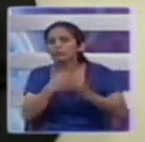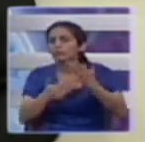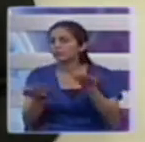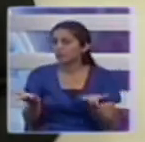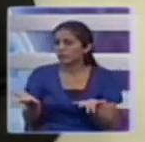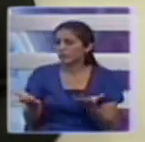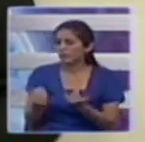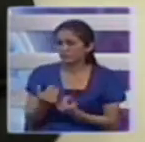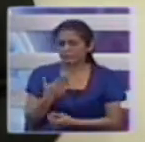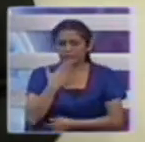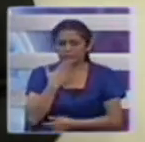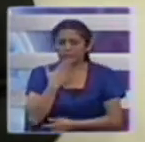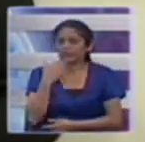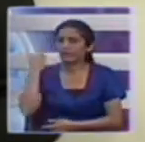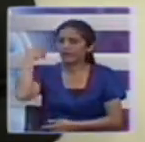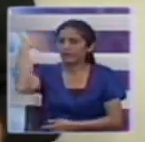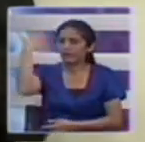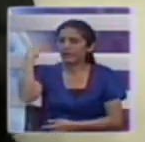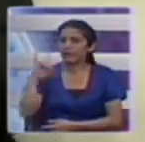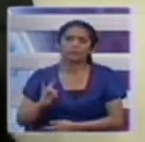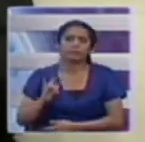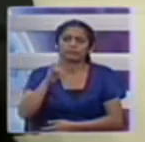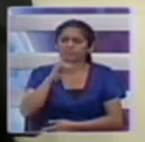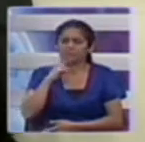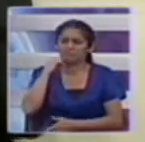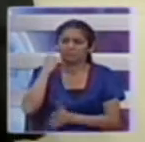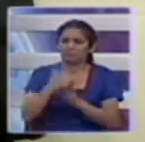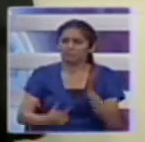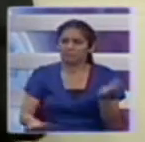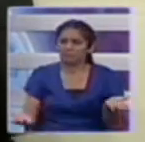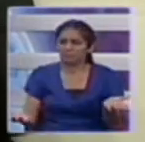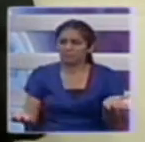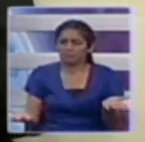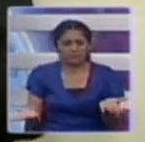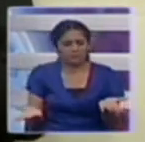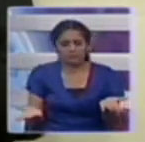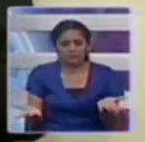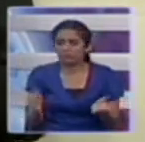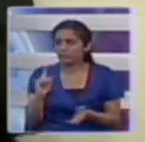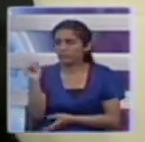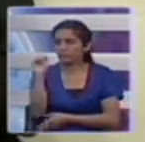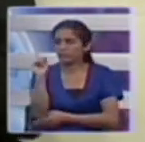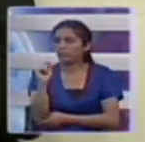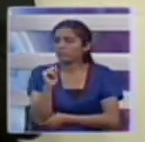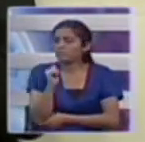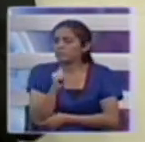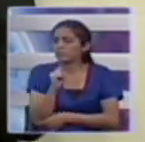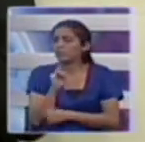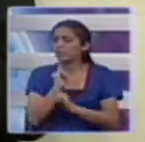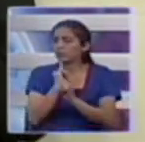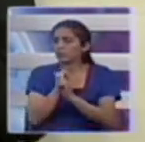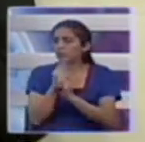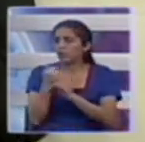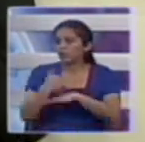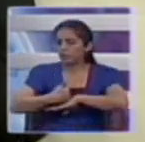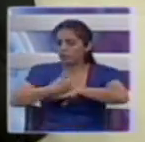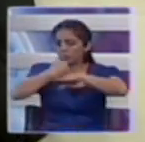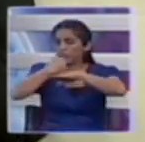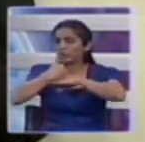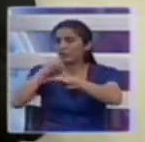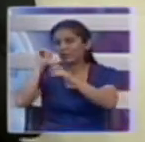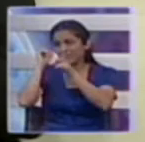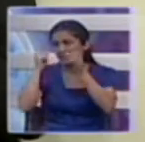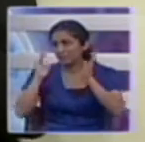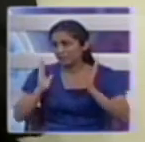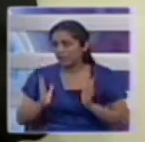de publicidad política antes que un mecanismo serio. Las instituciones pueden y deben pedir, y así entiendo lo hizo el fiscal desde el primer